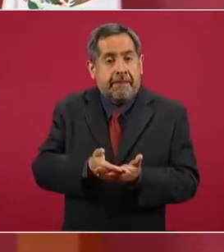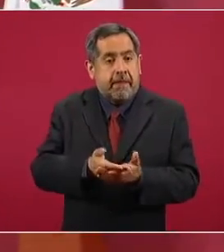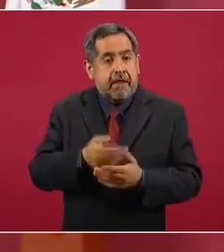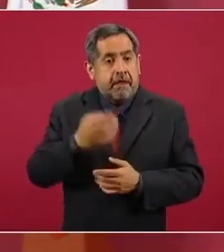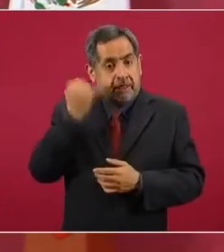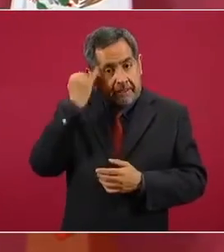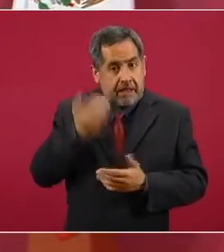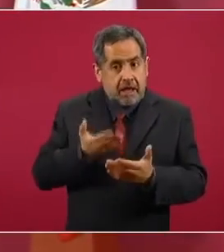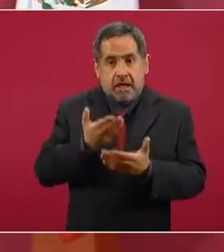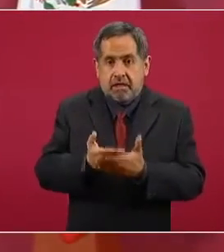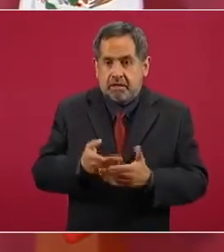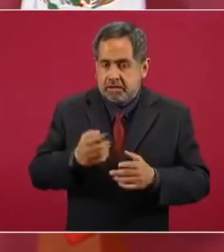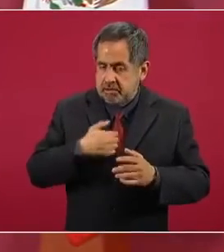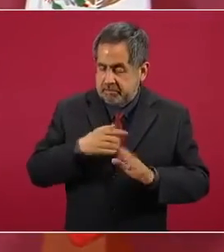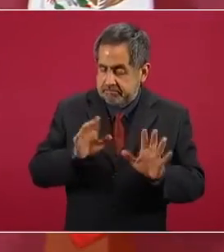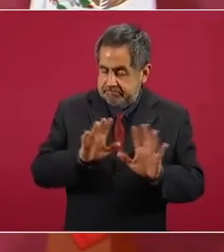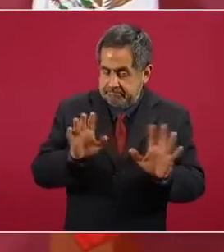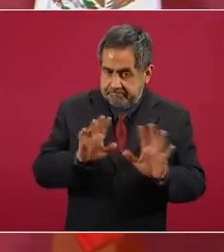propusimos.